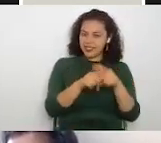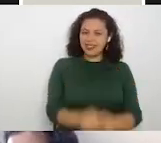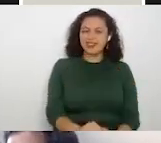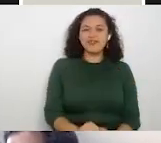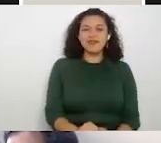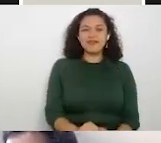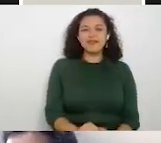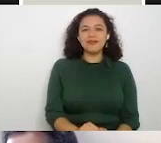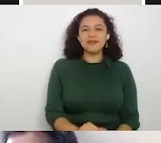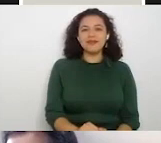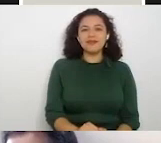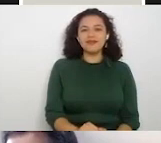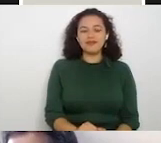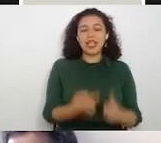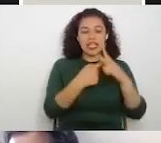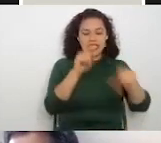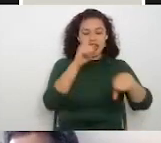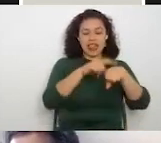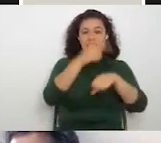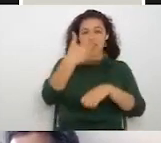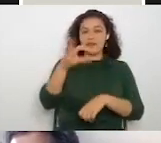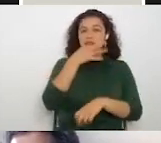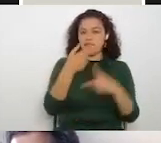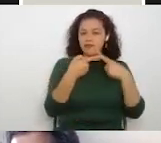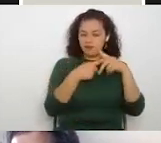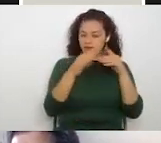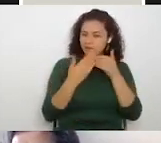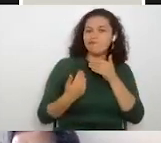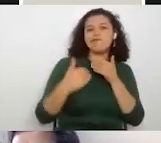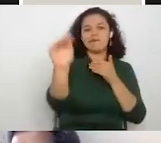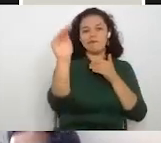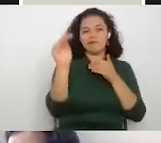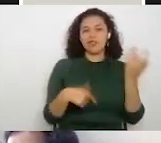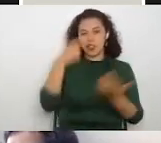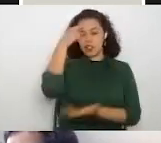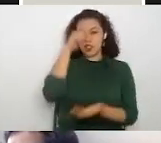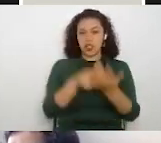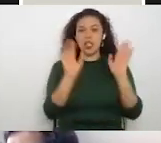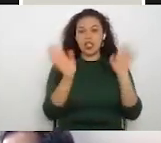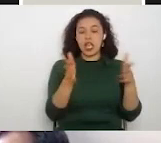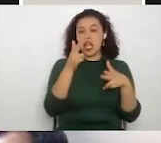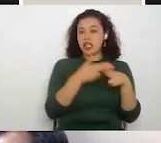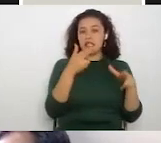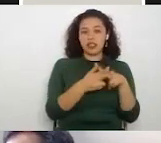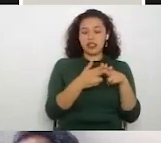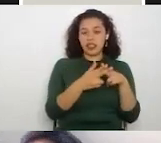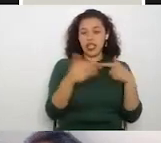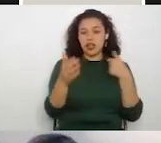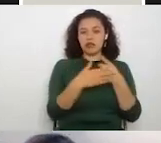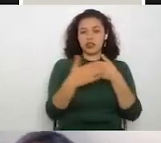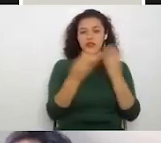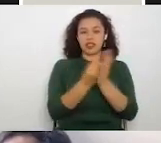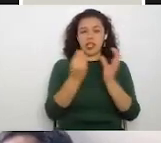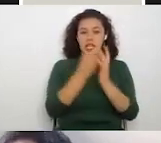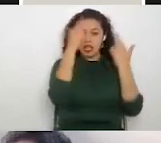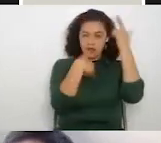y empiezan a correr los 10 minutos. Y yo creo que ya hasta la siguiente clase estaríamos viendo